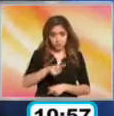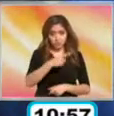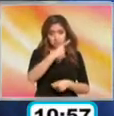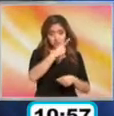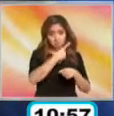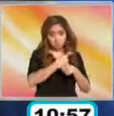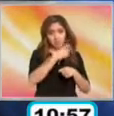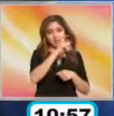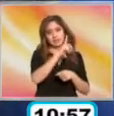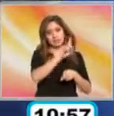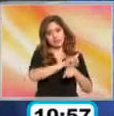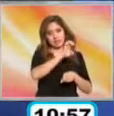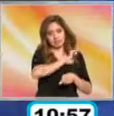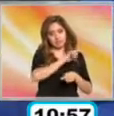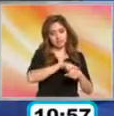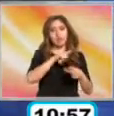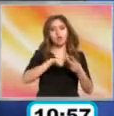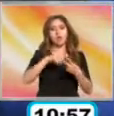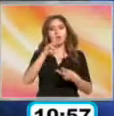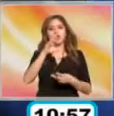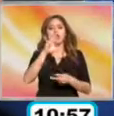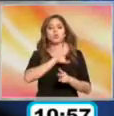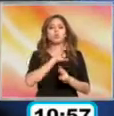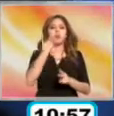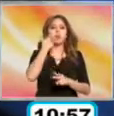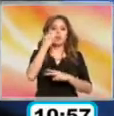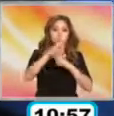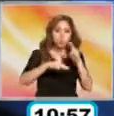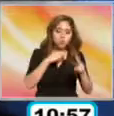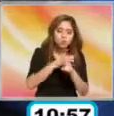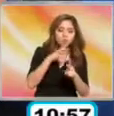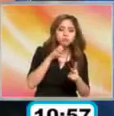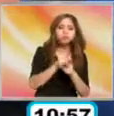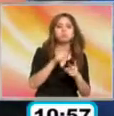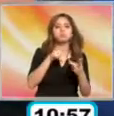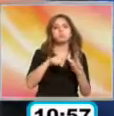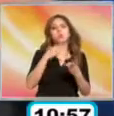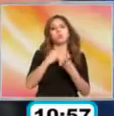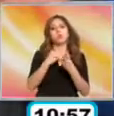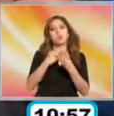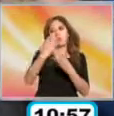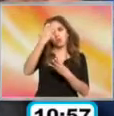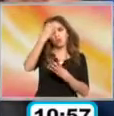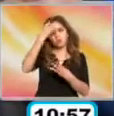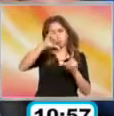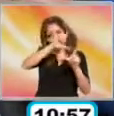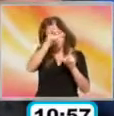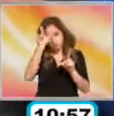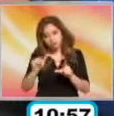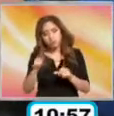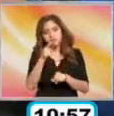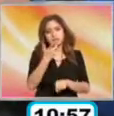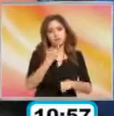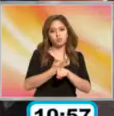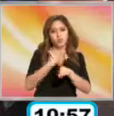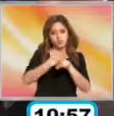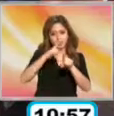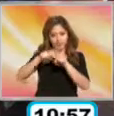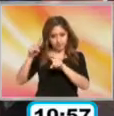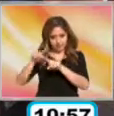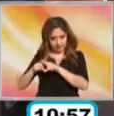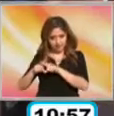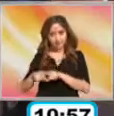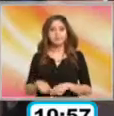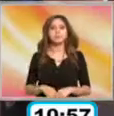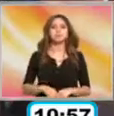Un Día Especial; el segundo, A Conquistar el Mundo. Que y les este fue muy bien tercero, con el segundo. Se van el a segundo, conocer, sí. bueno, a nivel República, Estados Unidos y demás. Así es, y para toda